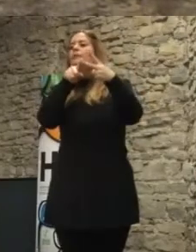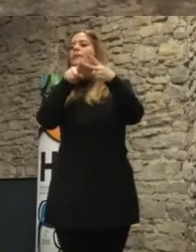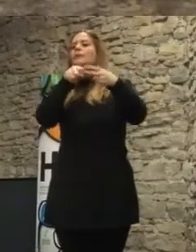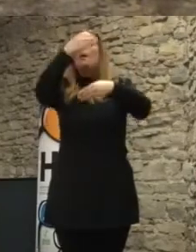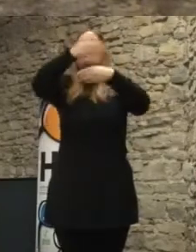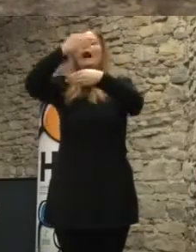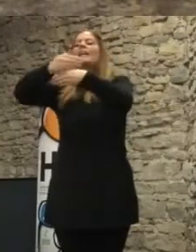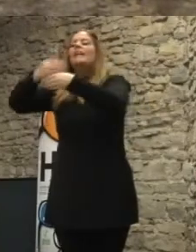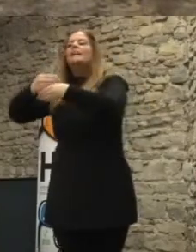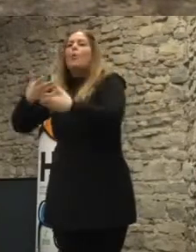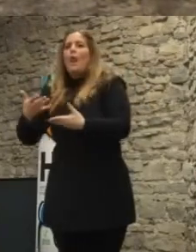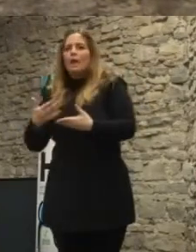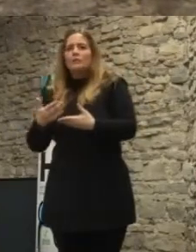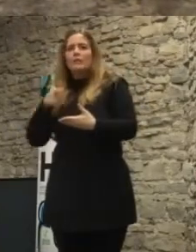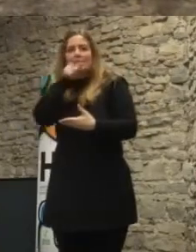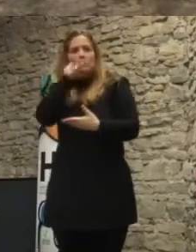esos que faltan, ¿por qué?